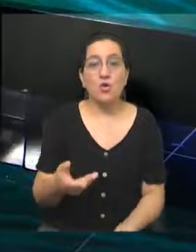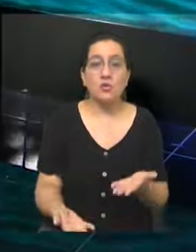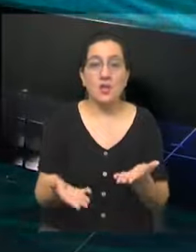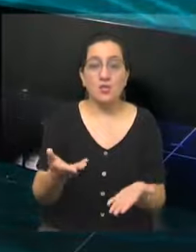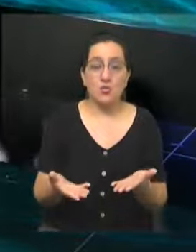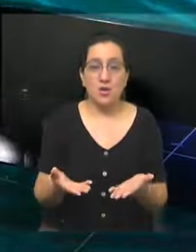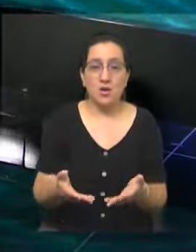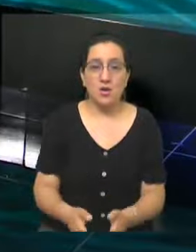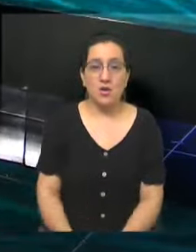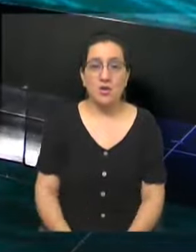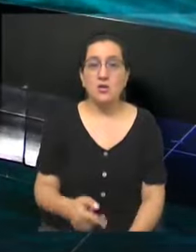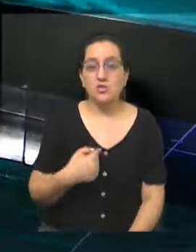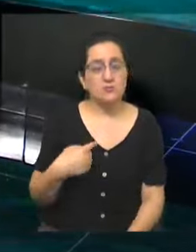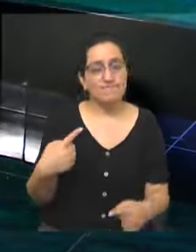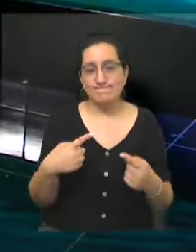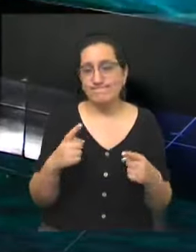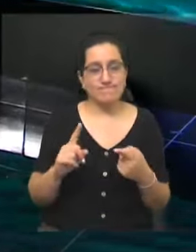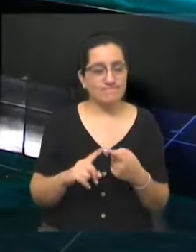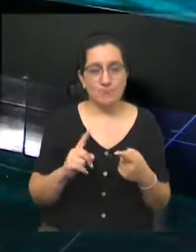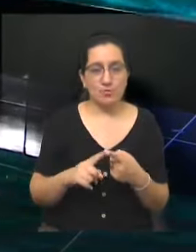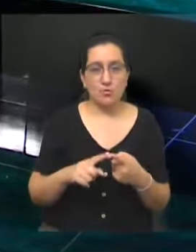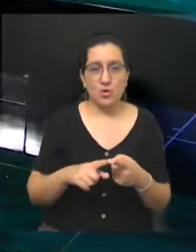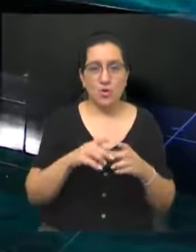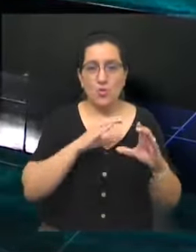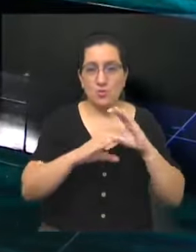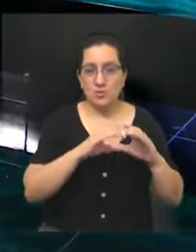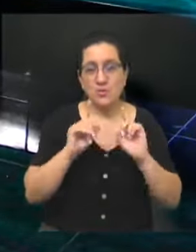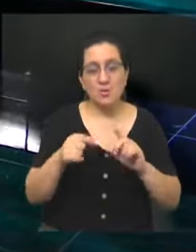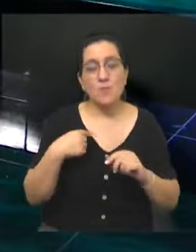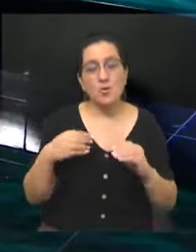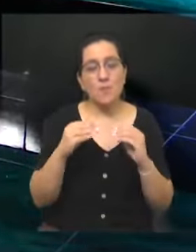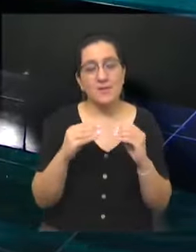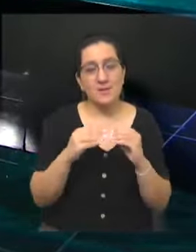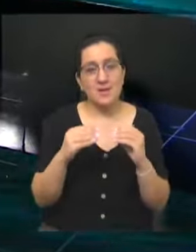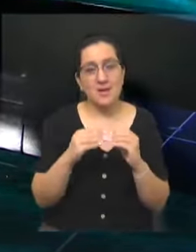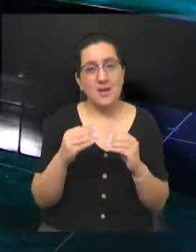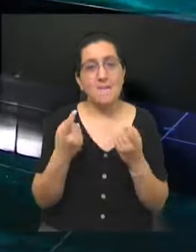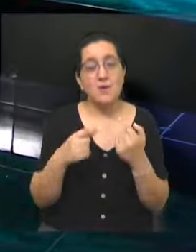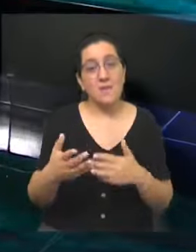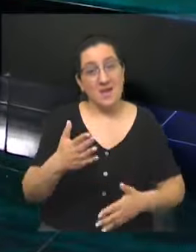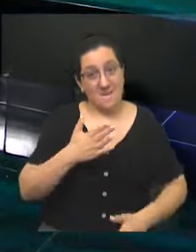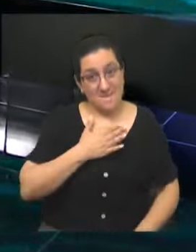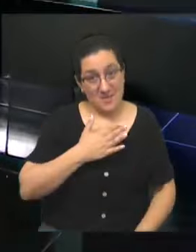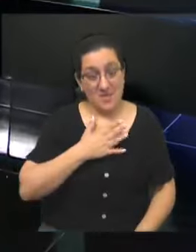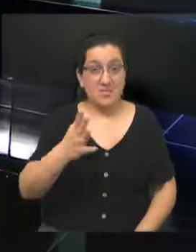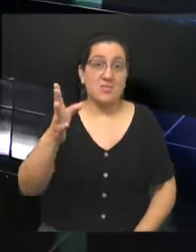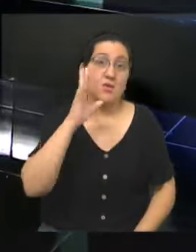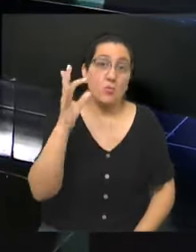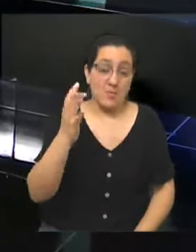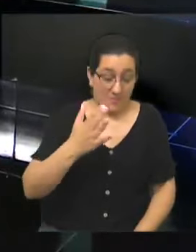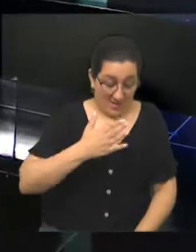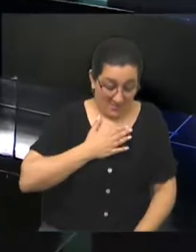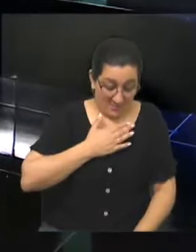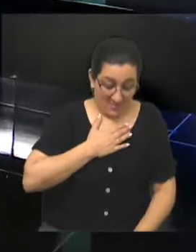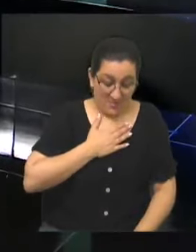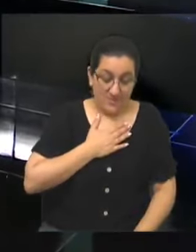país, discrepo con todos los medios de comunicación de este país, creo que hasta con mis compañeras voy a discrepar. Pero para mí, discúlpenme, porque